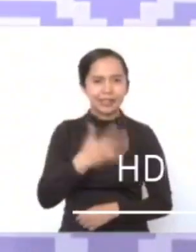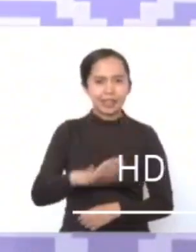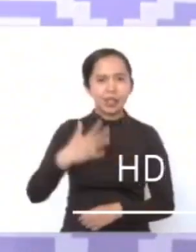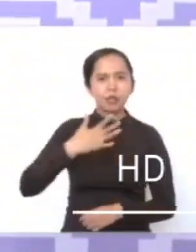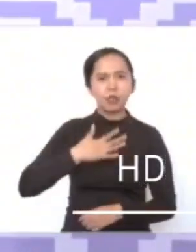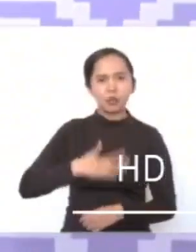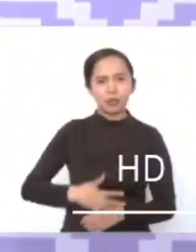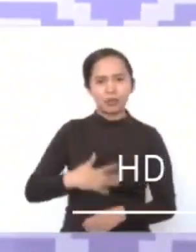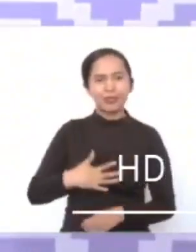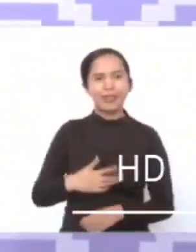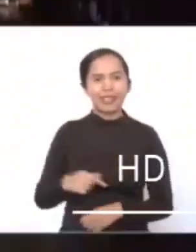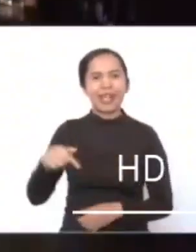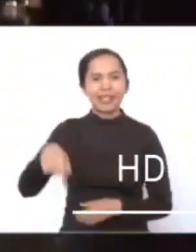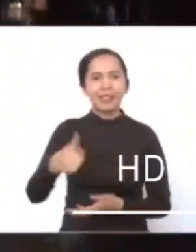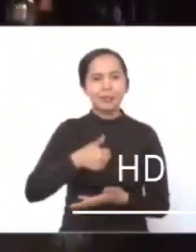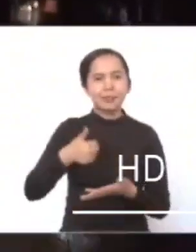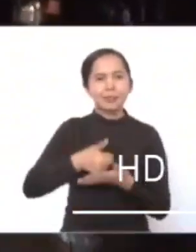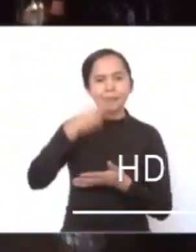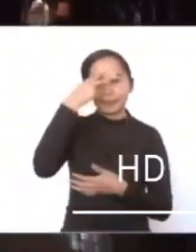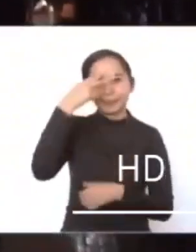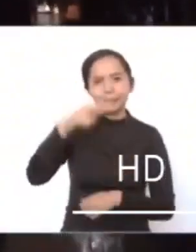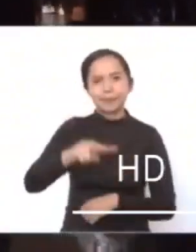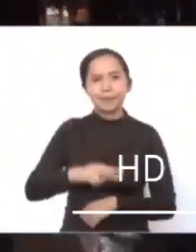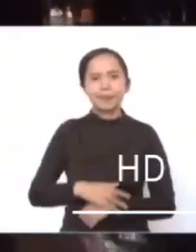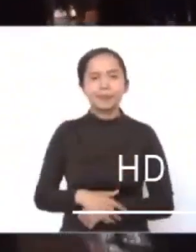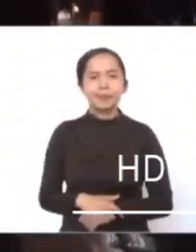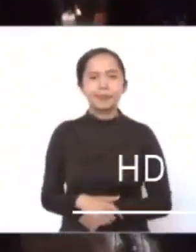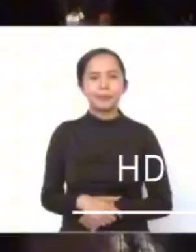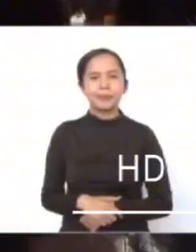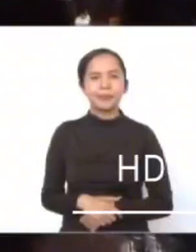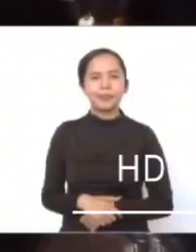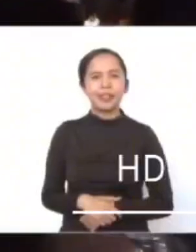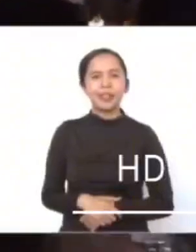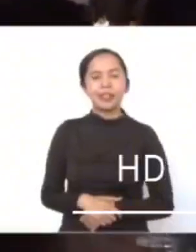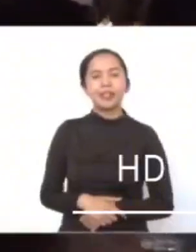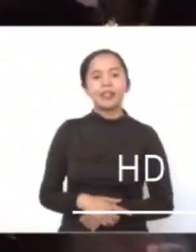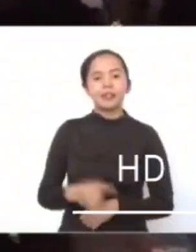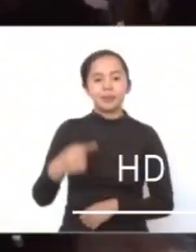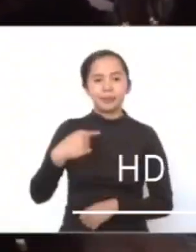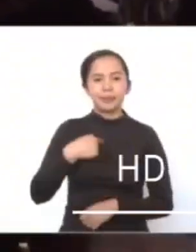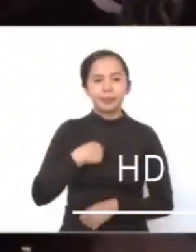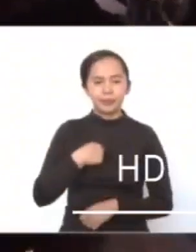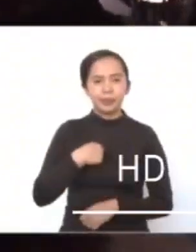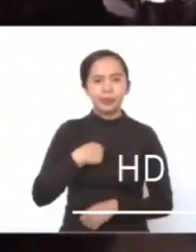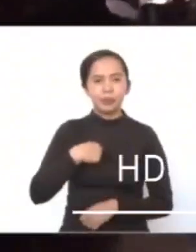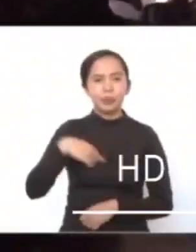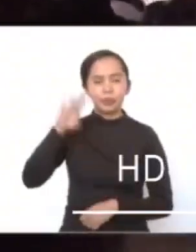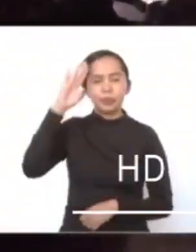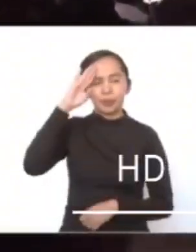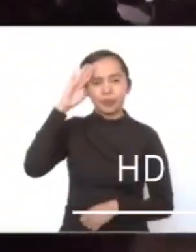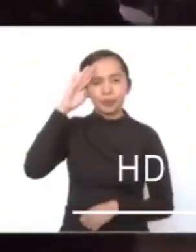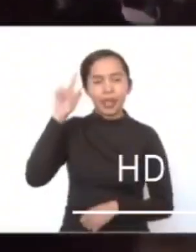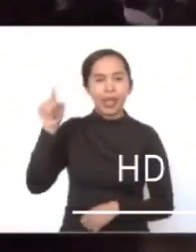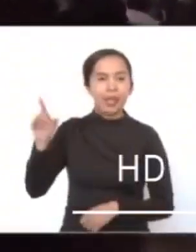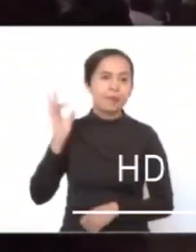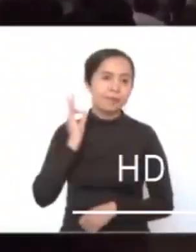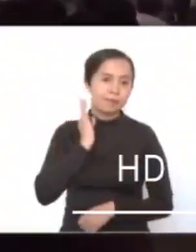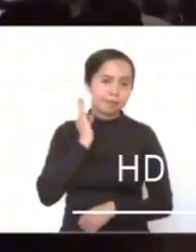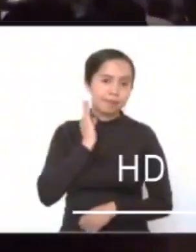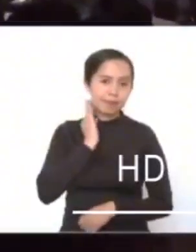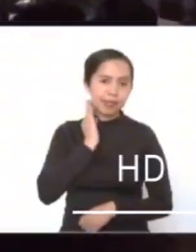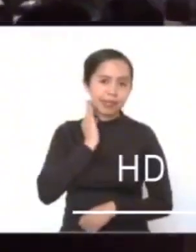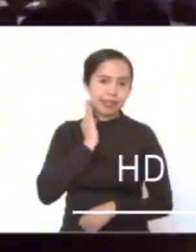Justicia de la Ciudad de México. ¿Sí? Considero que la Fiscalía